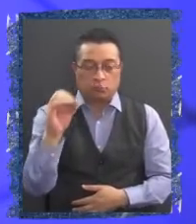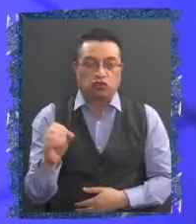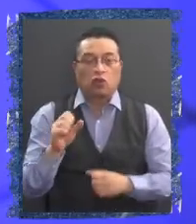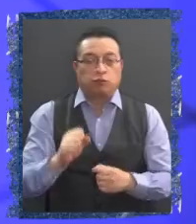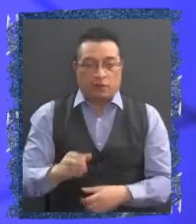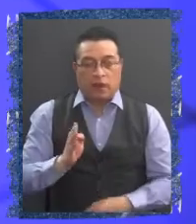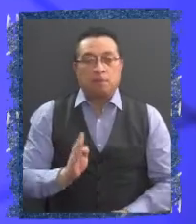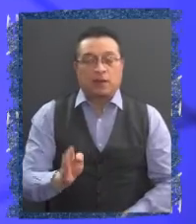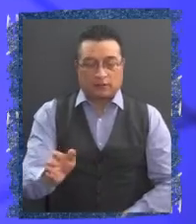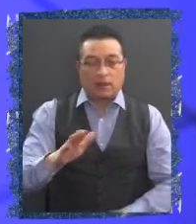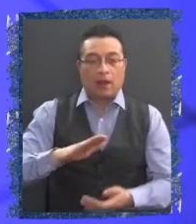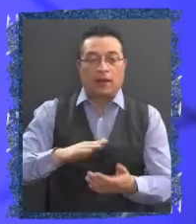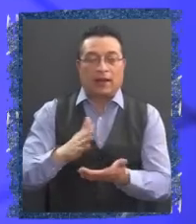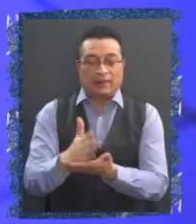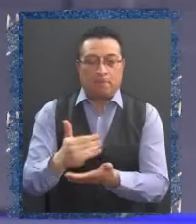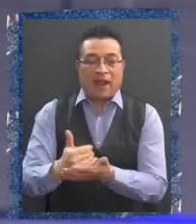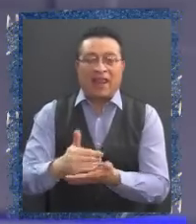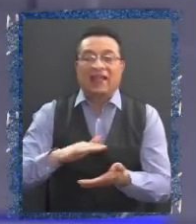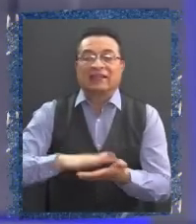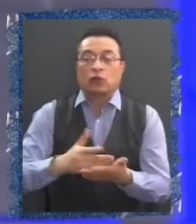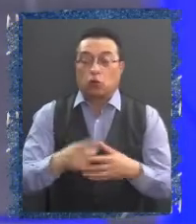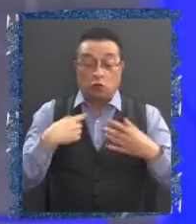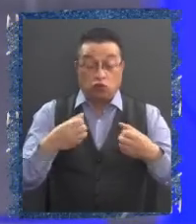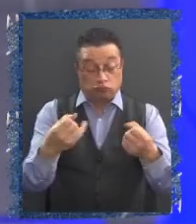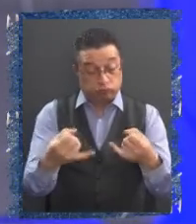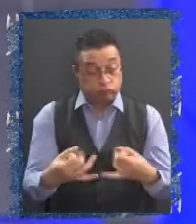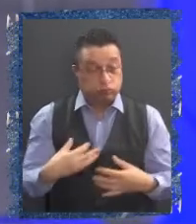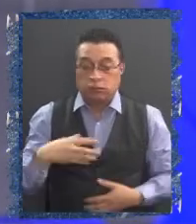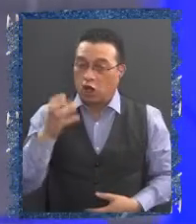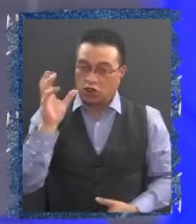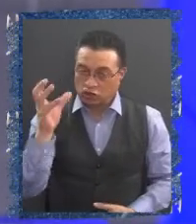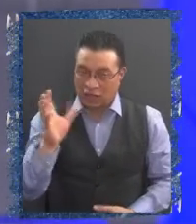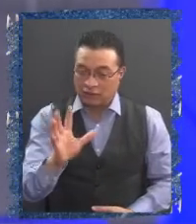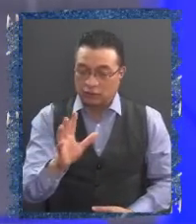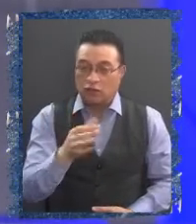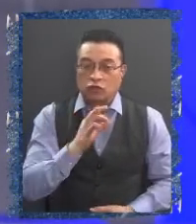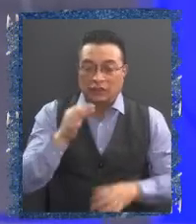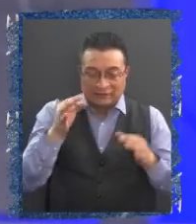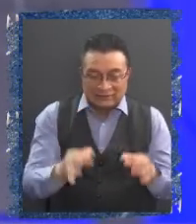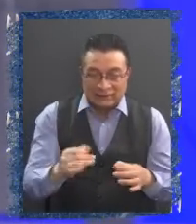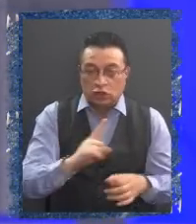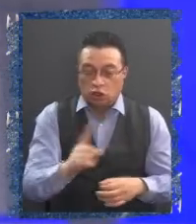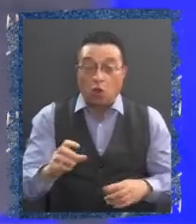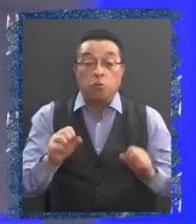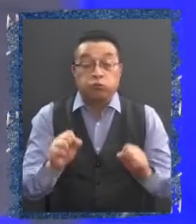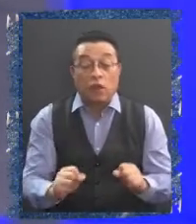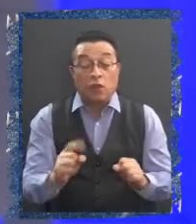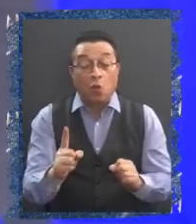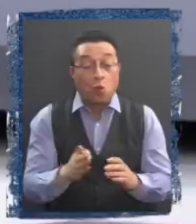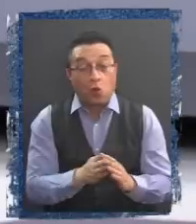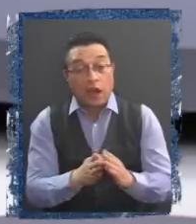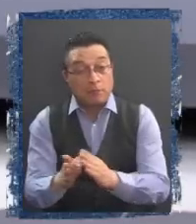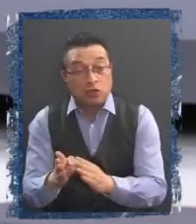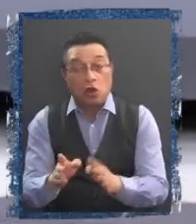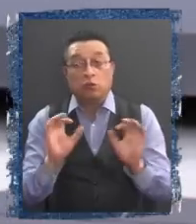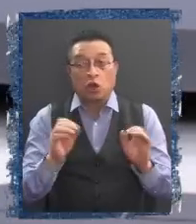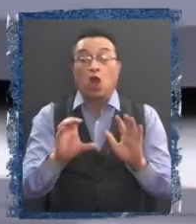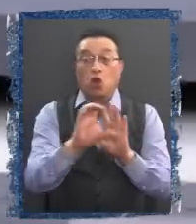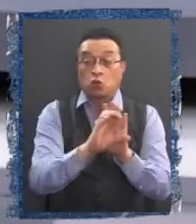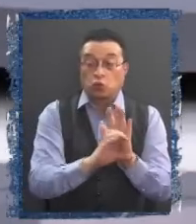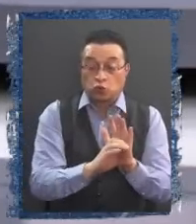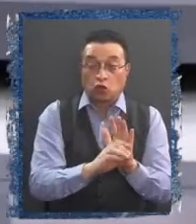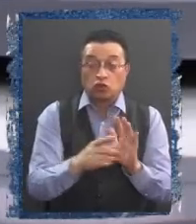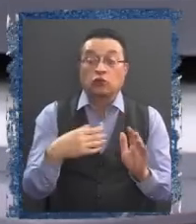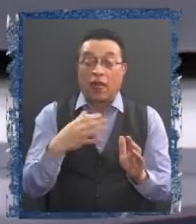plan de salud. Bueno, todas esas cifras todavía no las conocemos, no sabemos efectivamente si va a ser así o no. Podría ser una opción, porque la Constitución, entiendo,